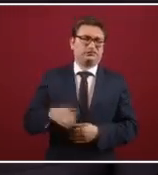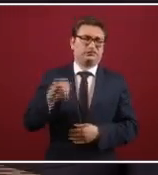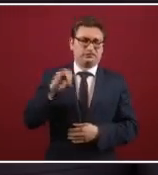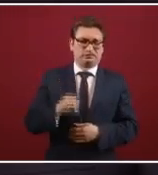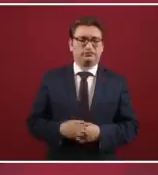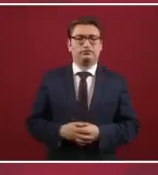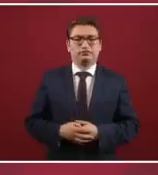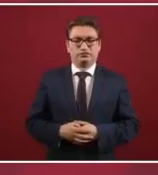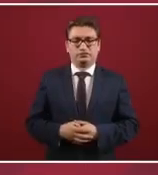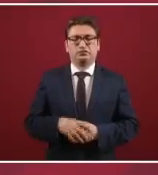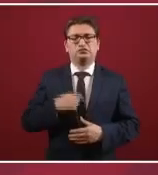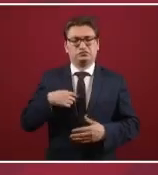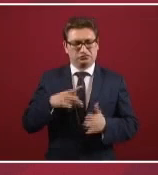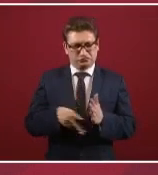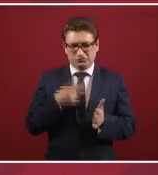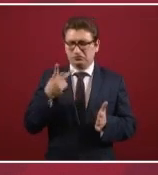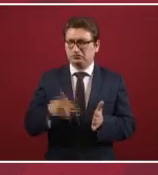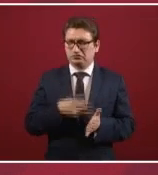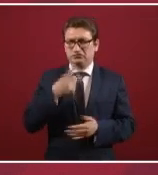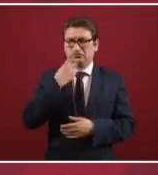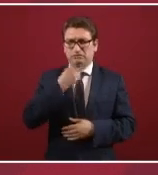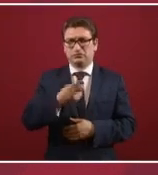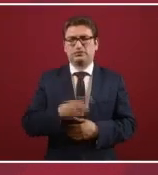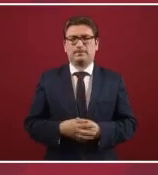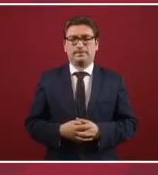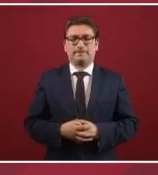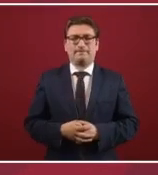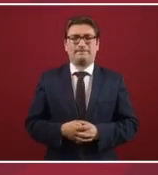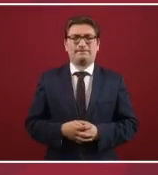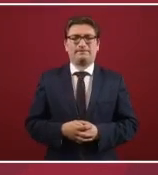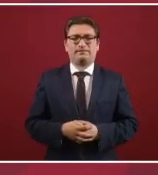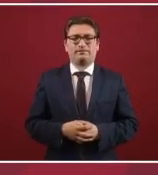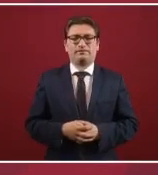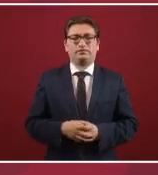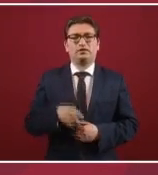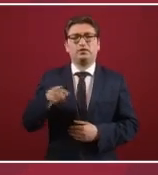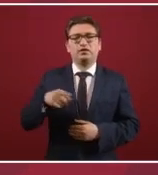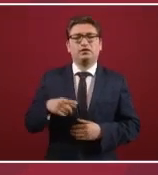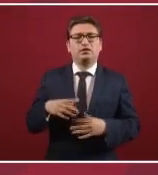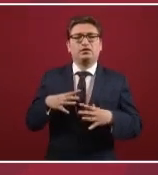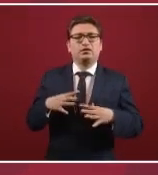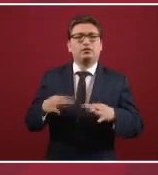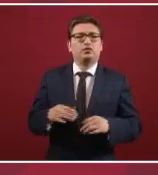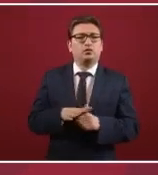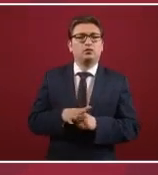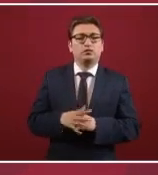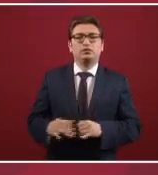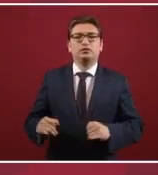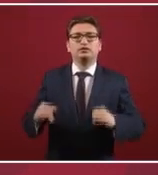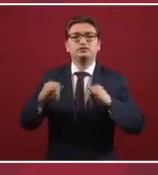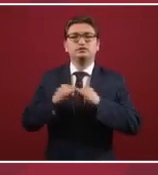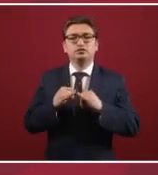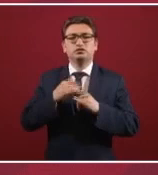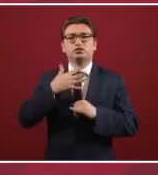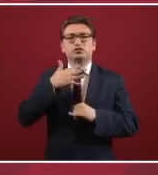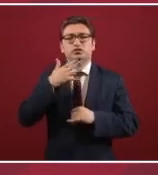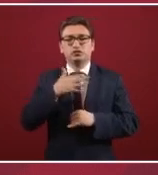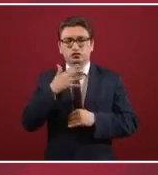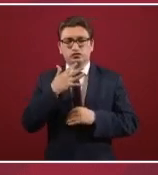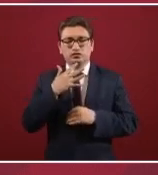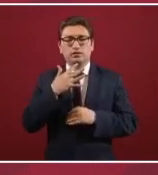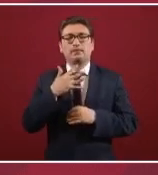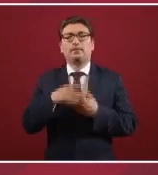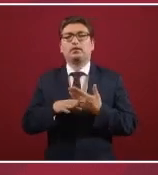v seguir repitiendo de crear el instituto anti-corrupción independiente